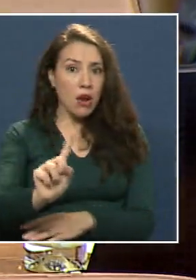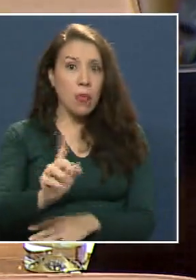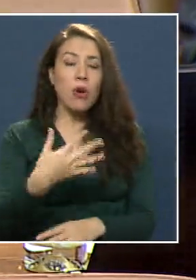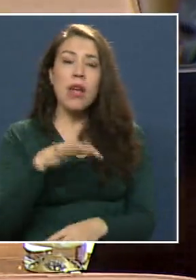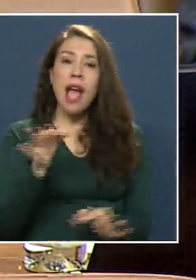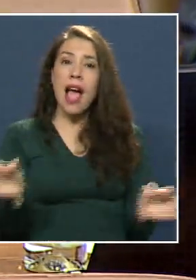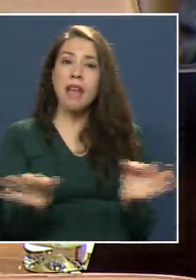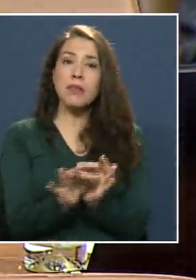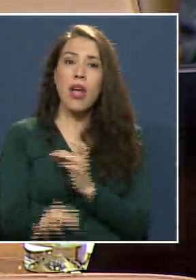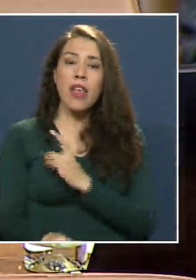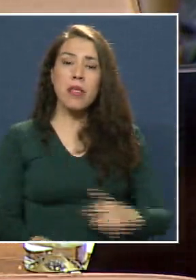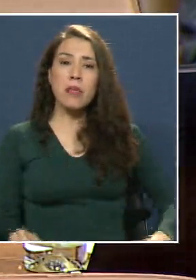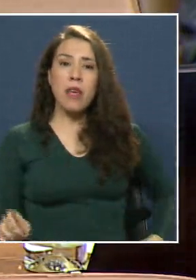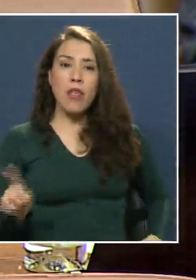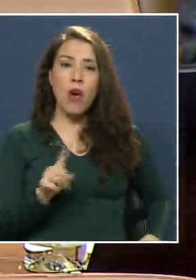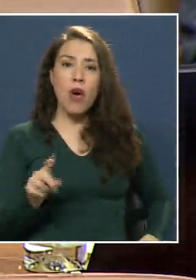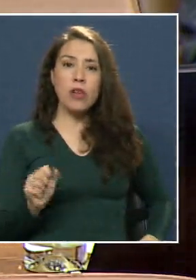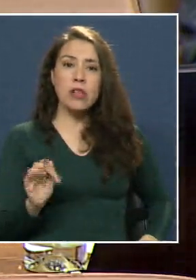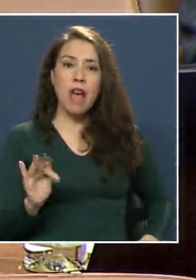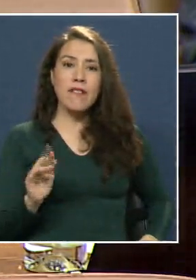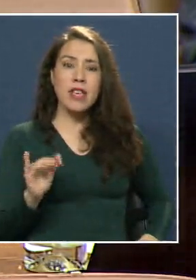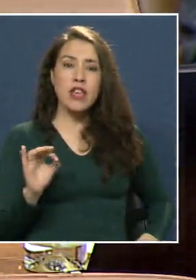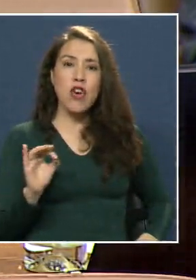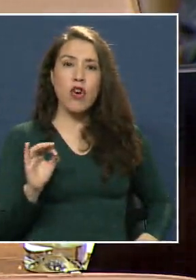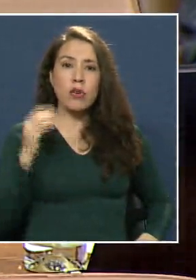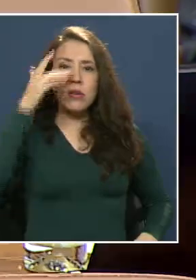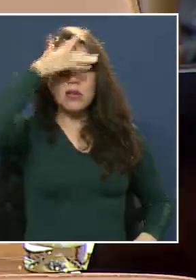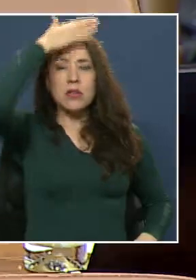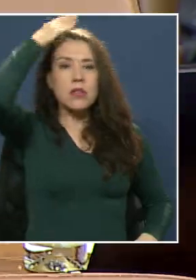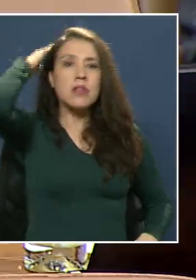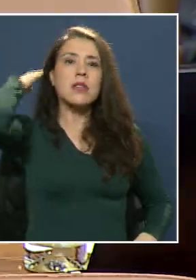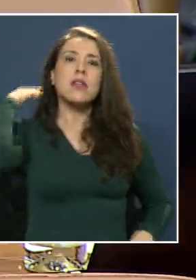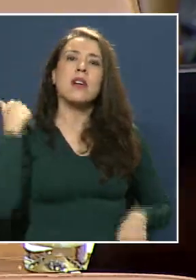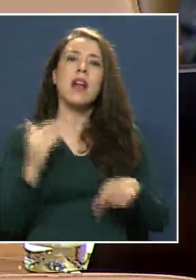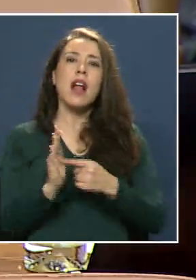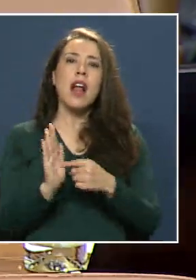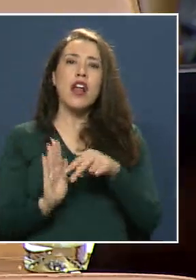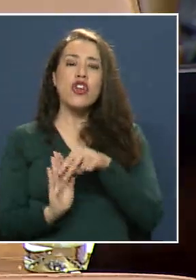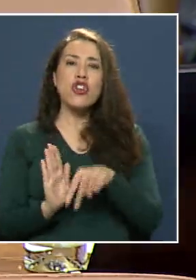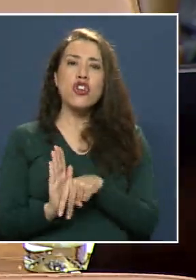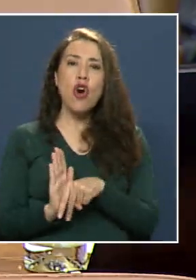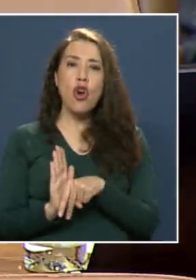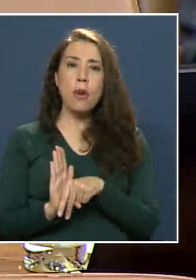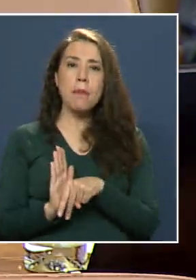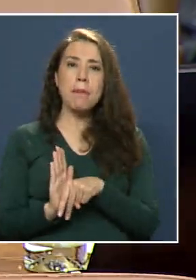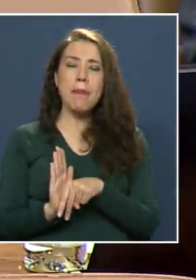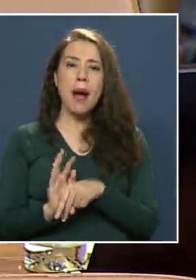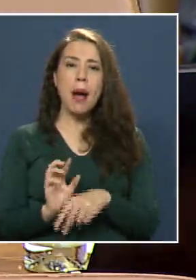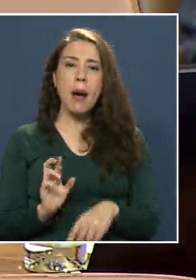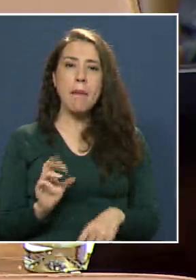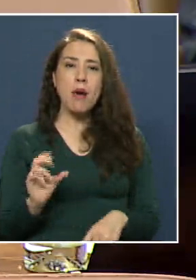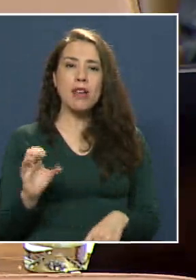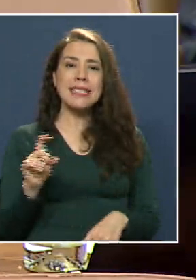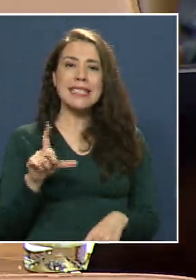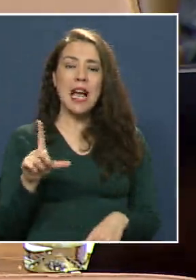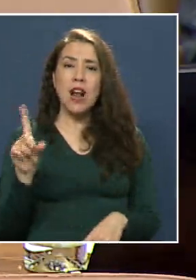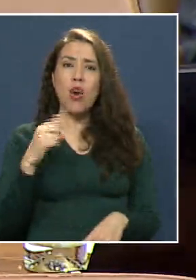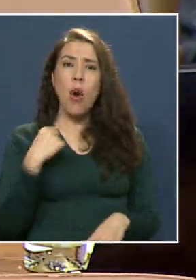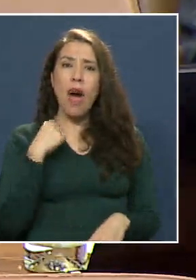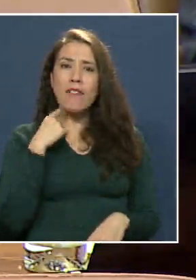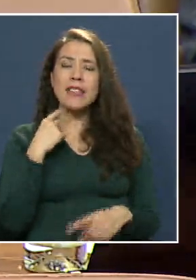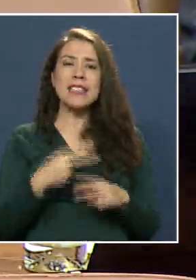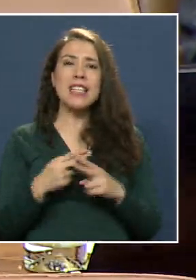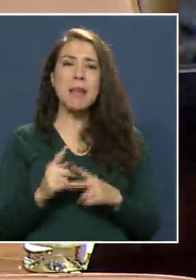el diputado Zafirio, esta es una norma procesal. No estamos afectando un tipo